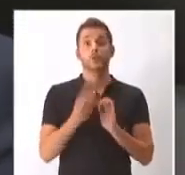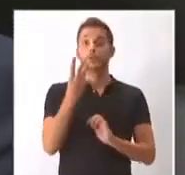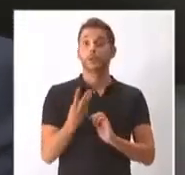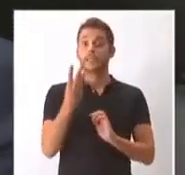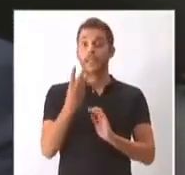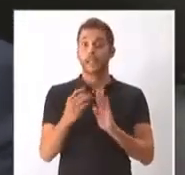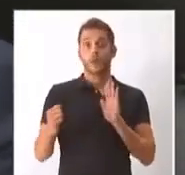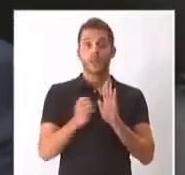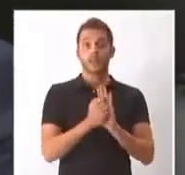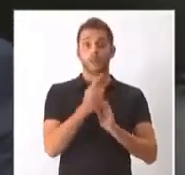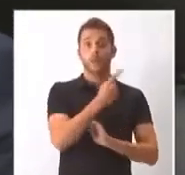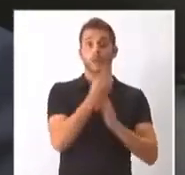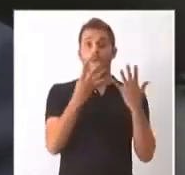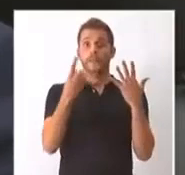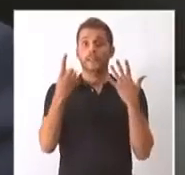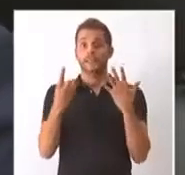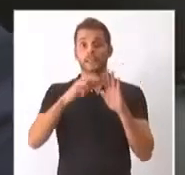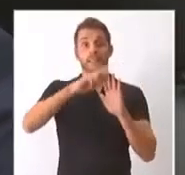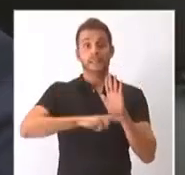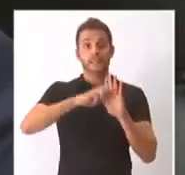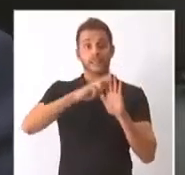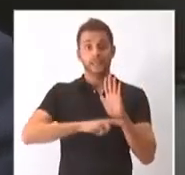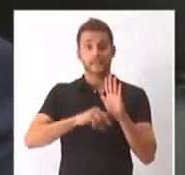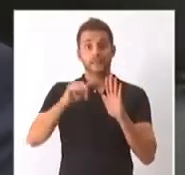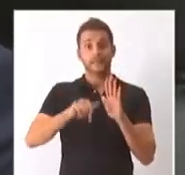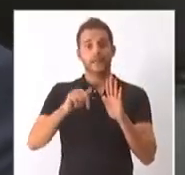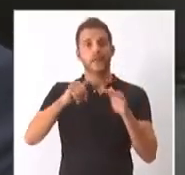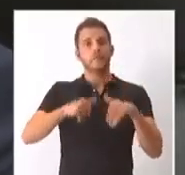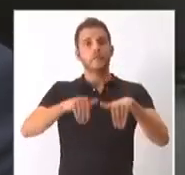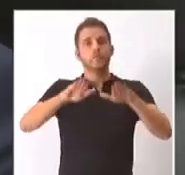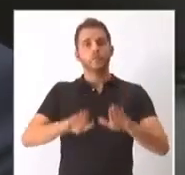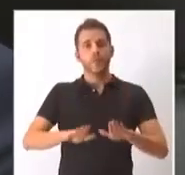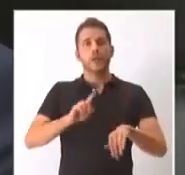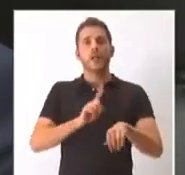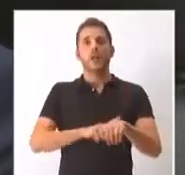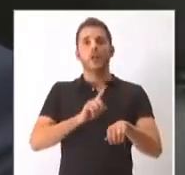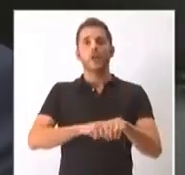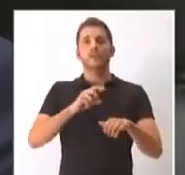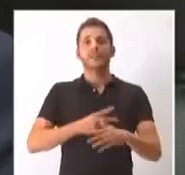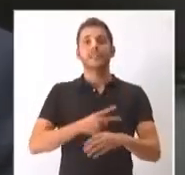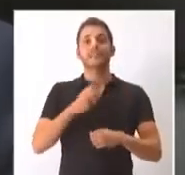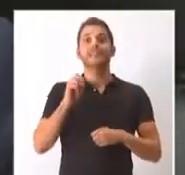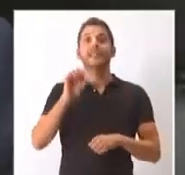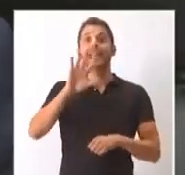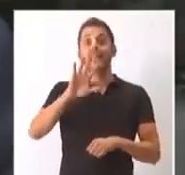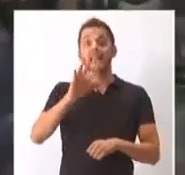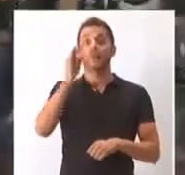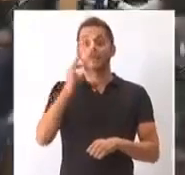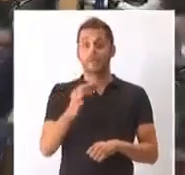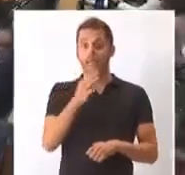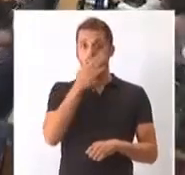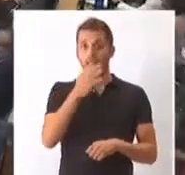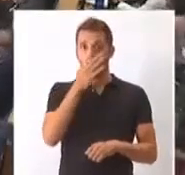artículo 196 del reglamento se suspende la sesión hasta las 17 30 horas de la tarde